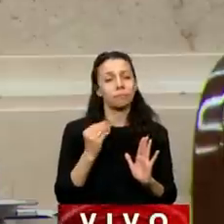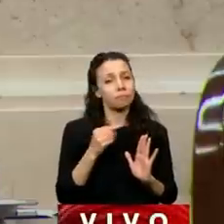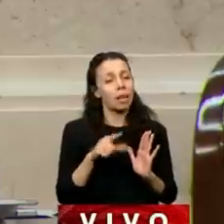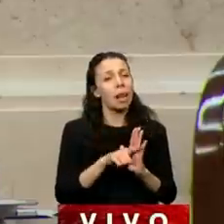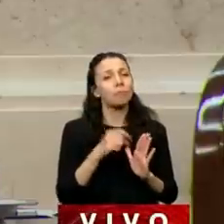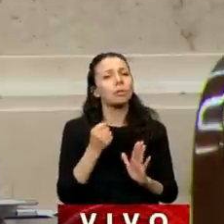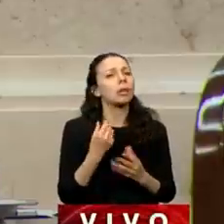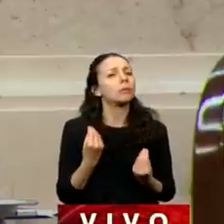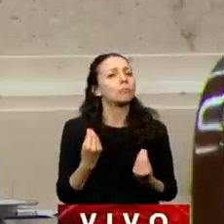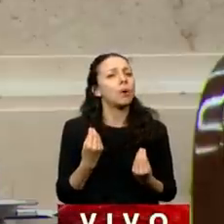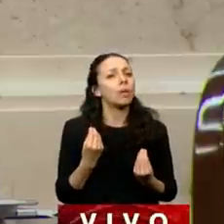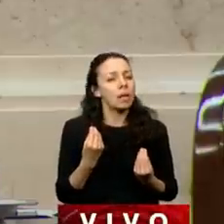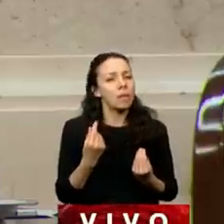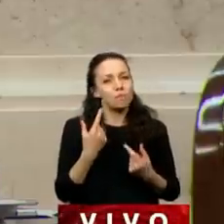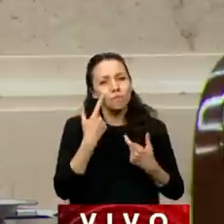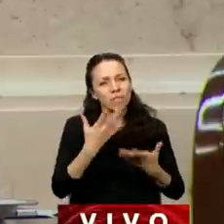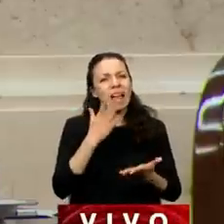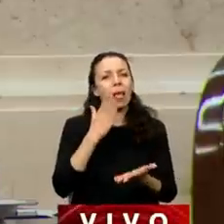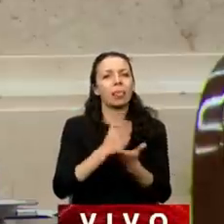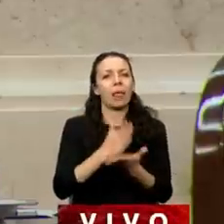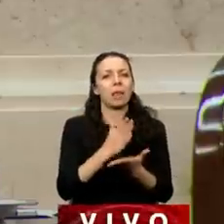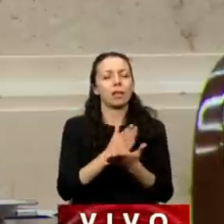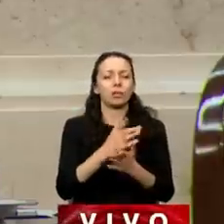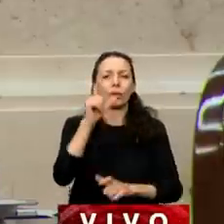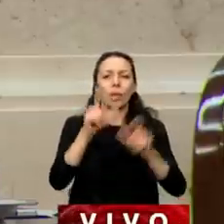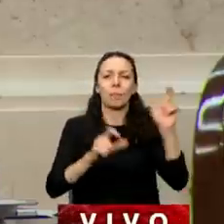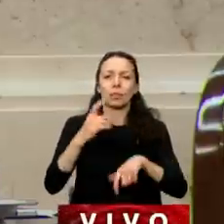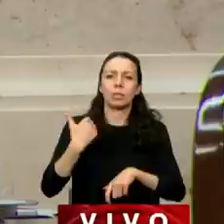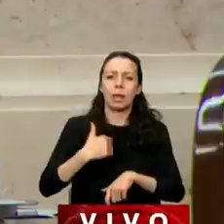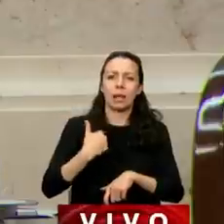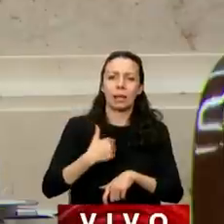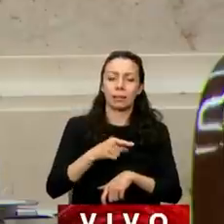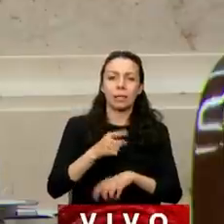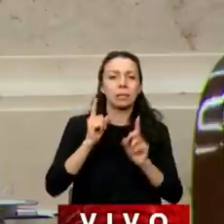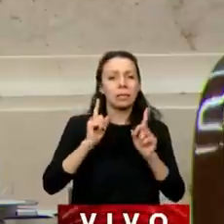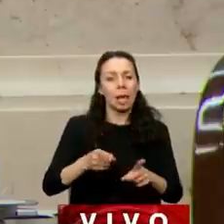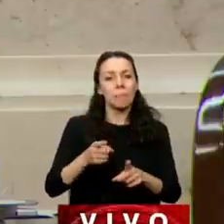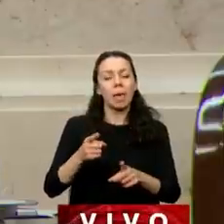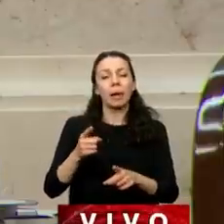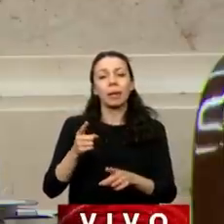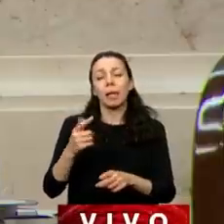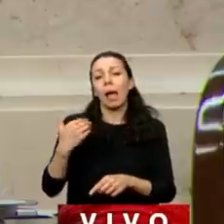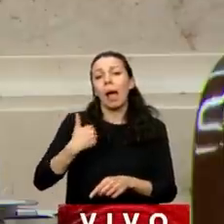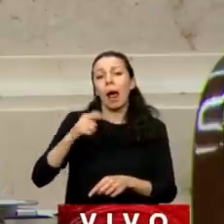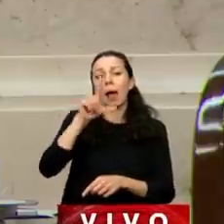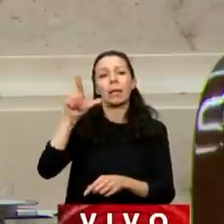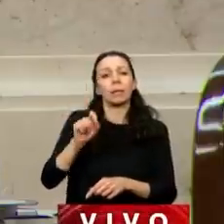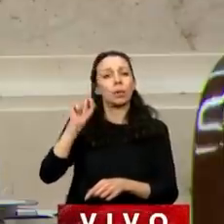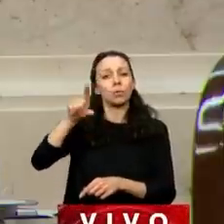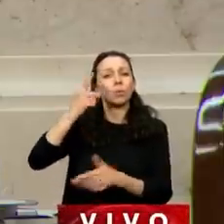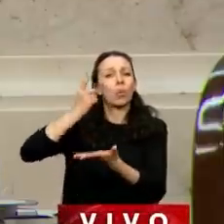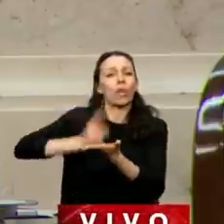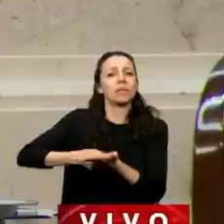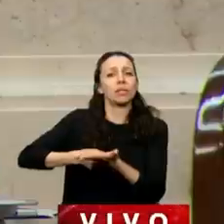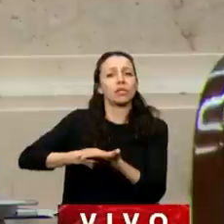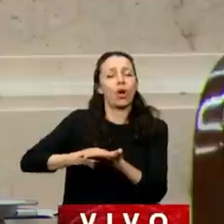ratifica el derecho positivo argentino y ratifica la decisión de la Nación Argentina de